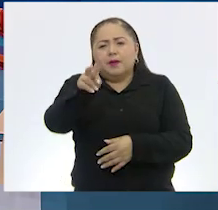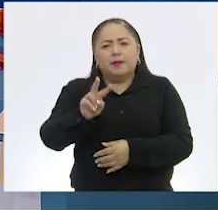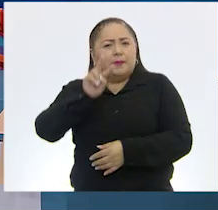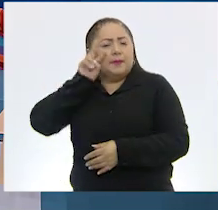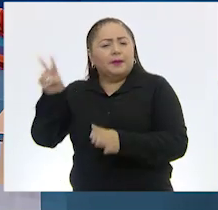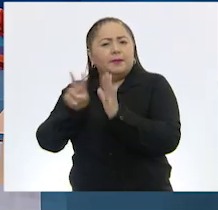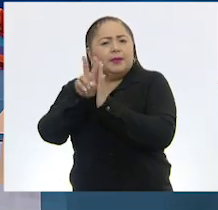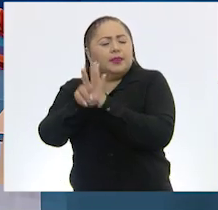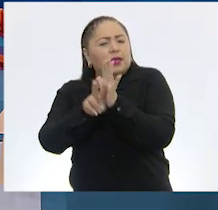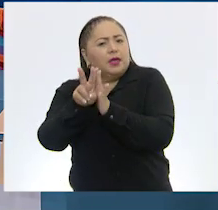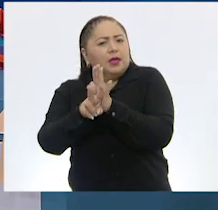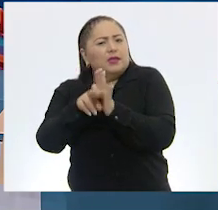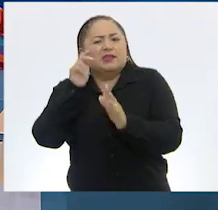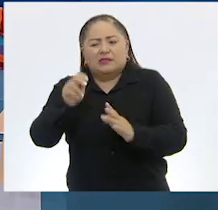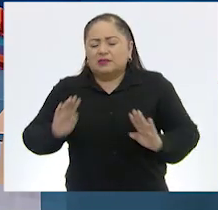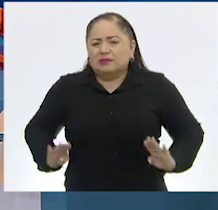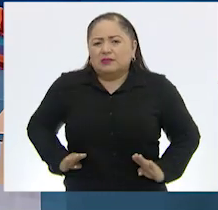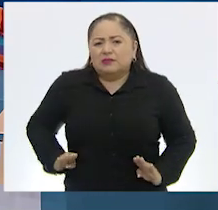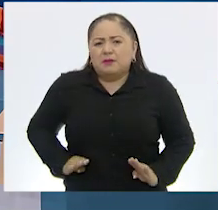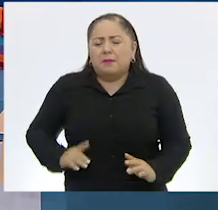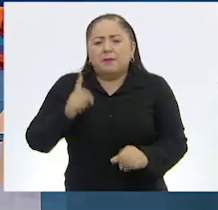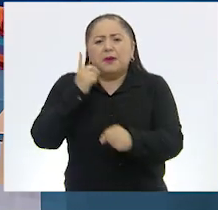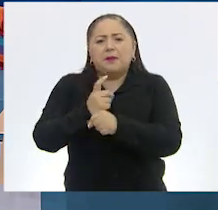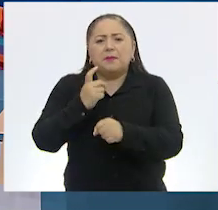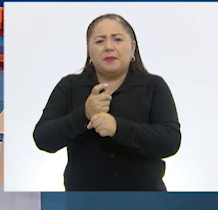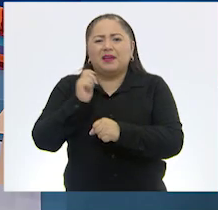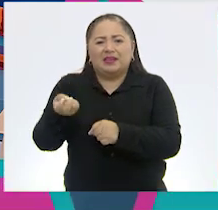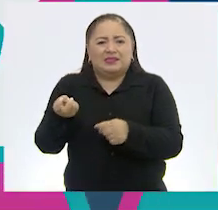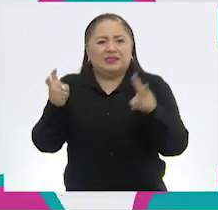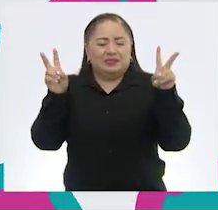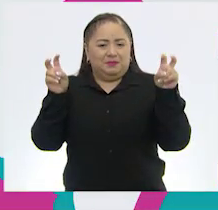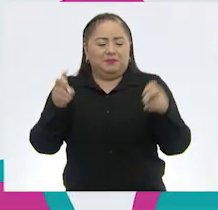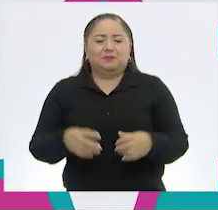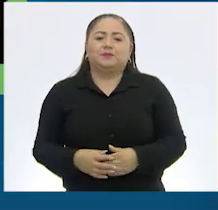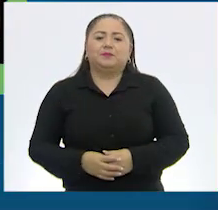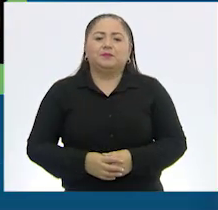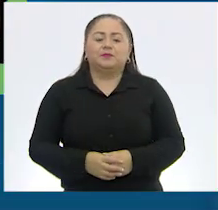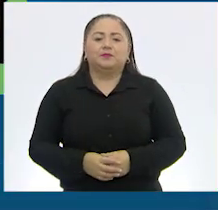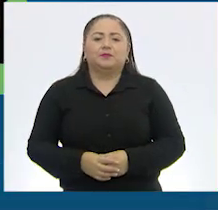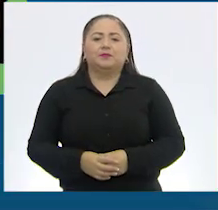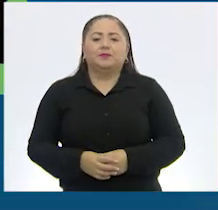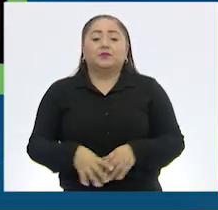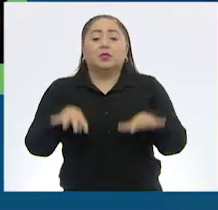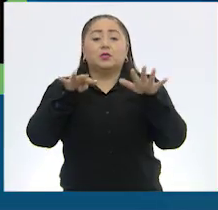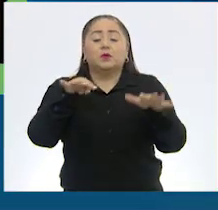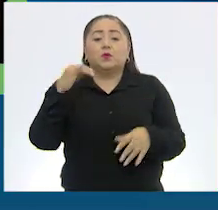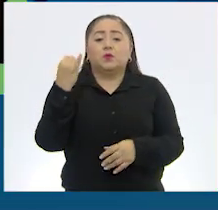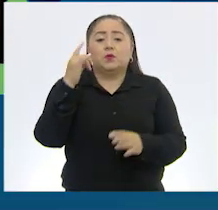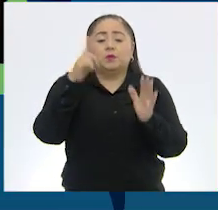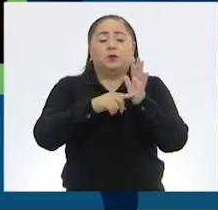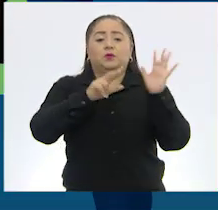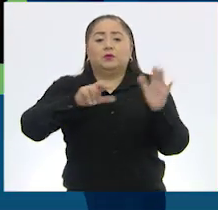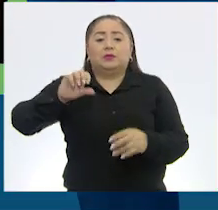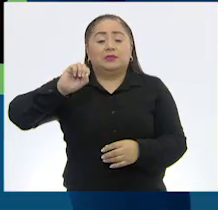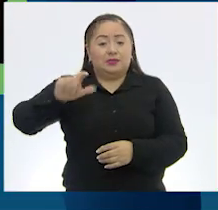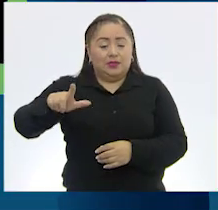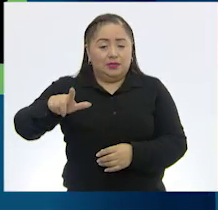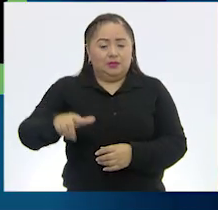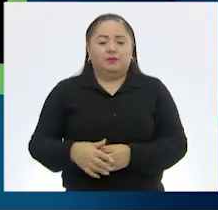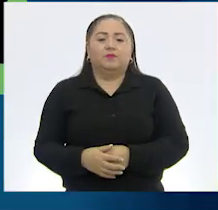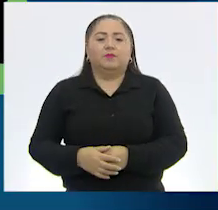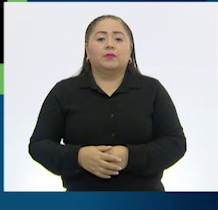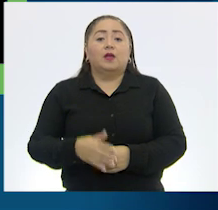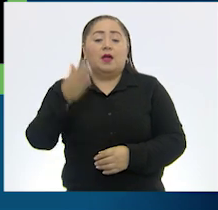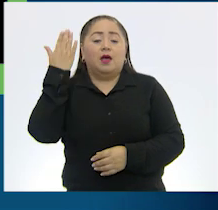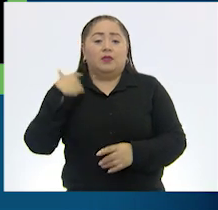un video que sintetiza las características principales de este tema. El 19 de junio de 1867.